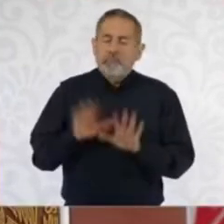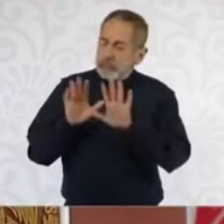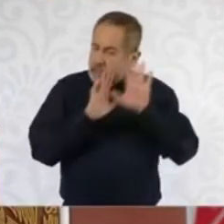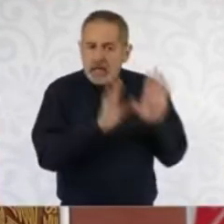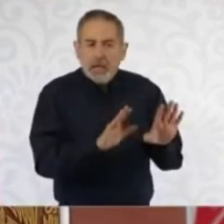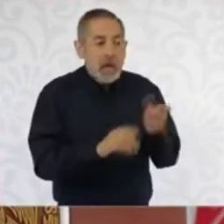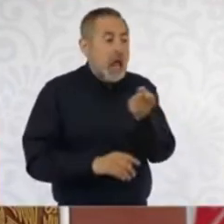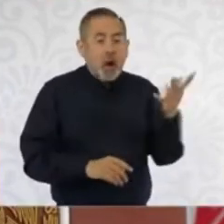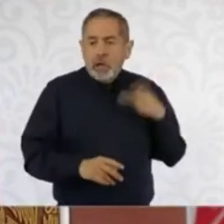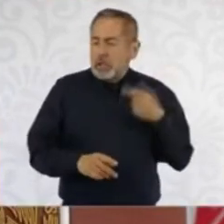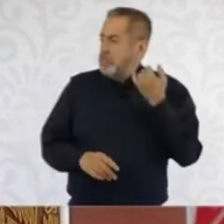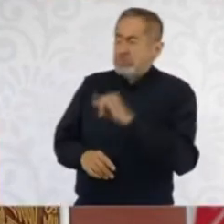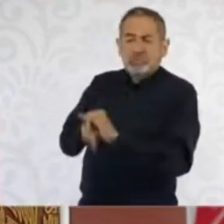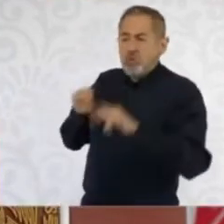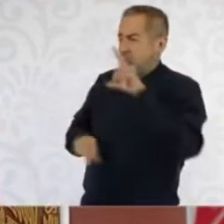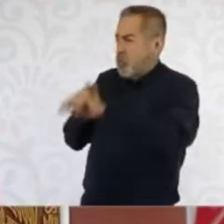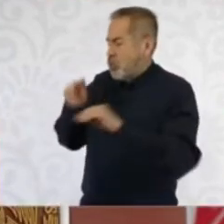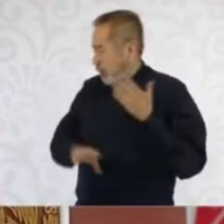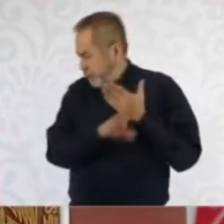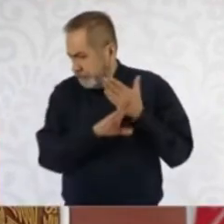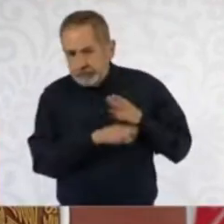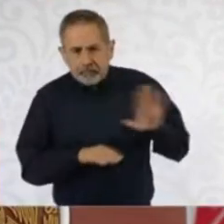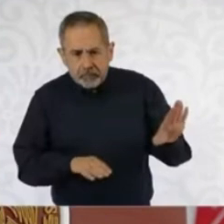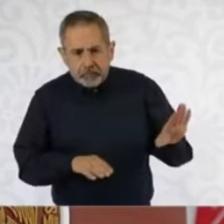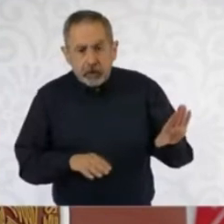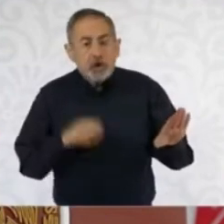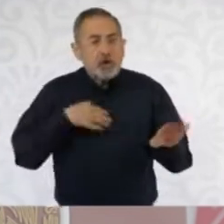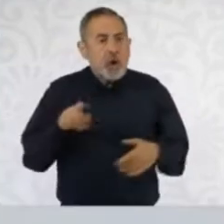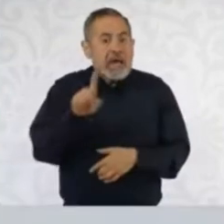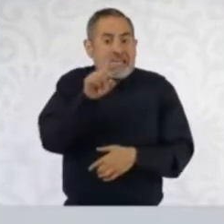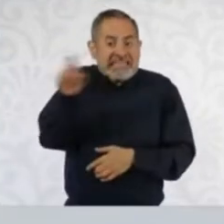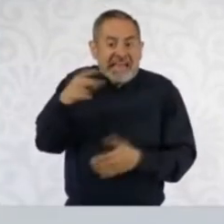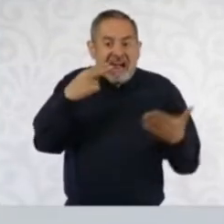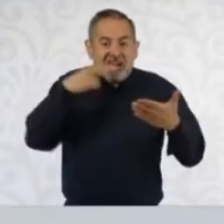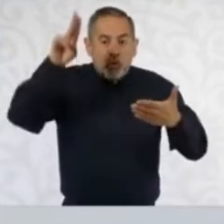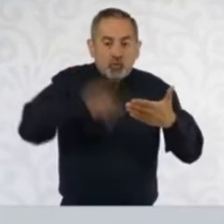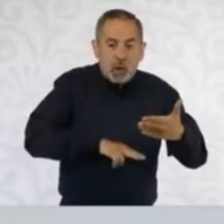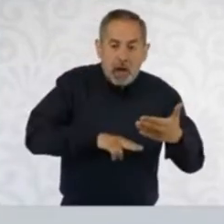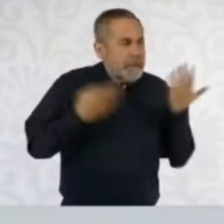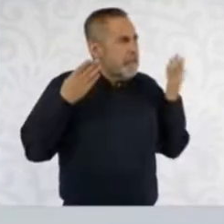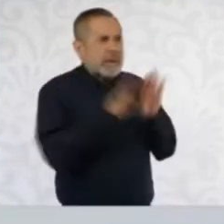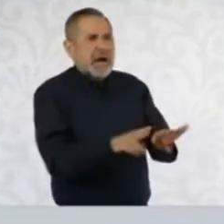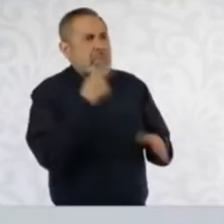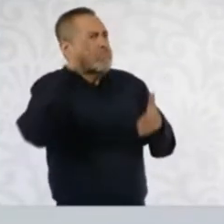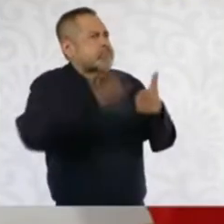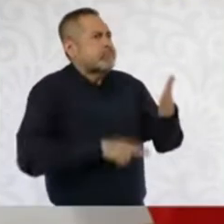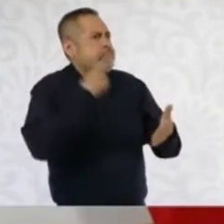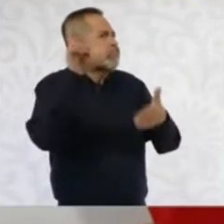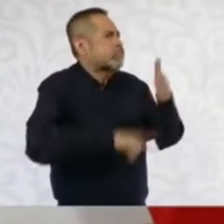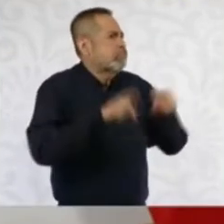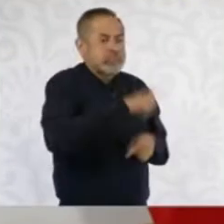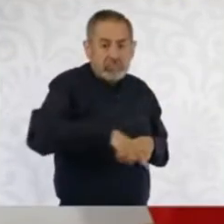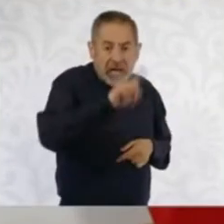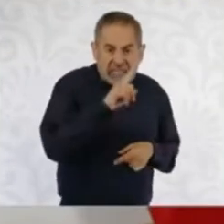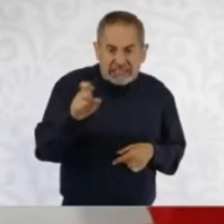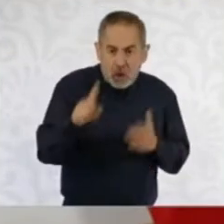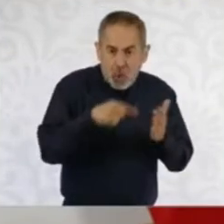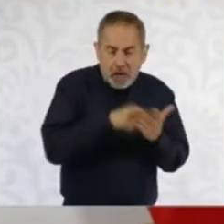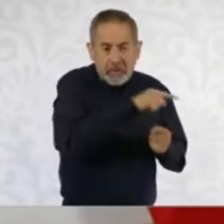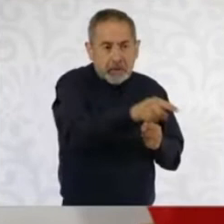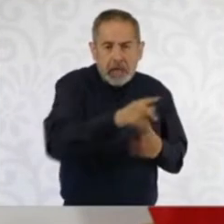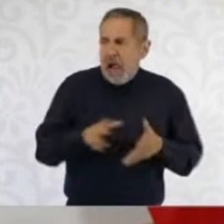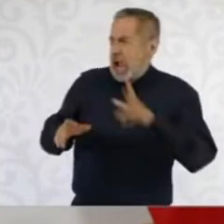desarrolladores inmobiliarios porque hicimos más de 100 clausuras a desarrollos inmobiliarios y se nos criticó porque